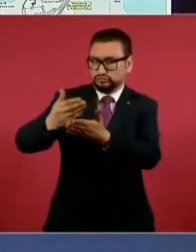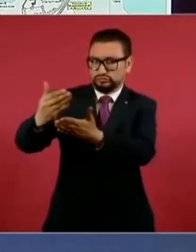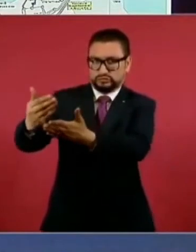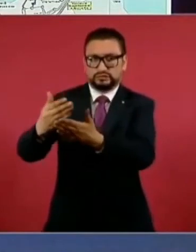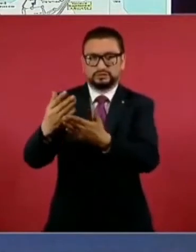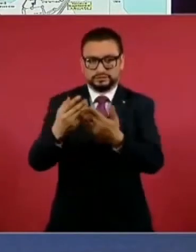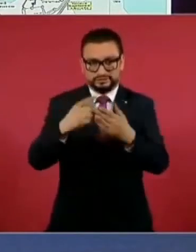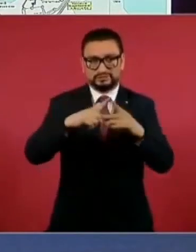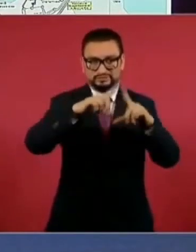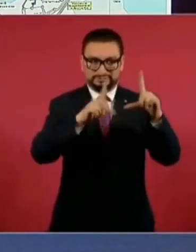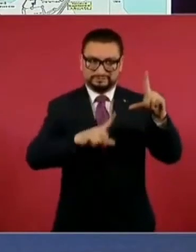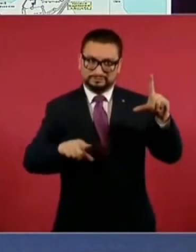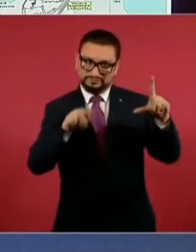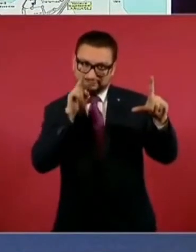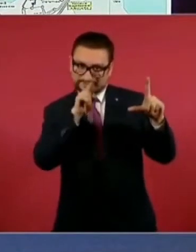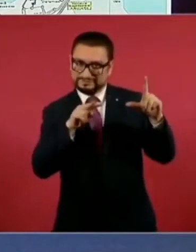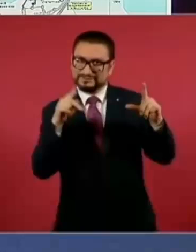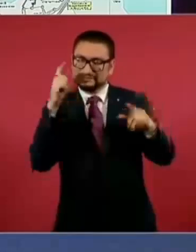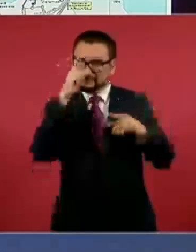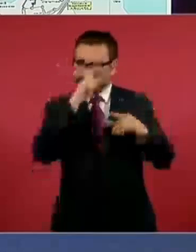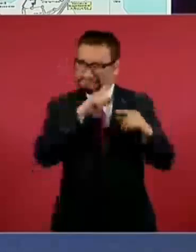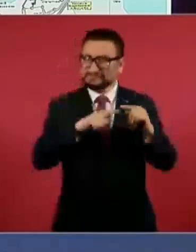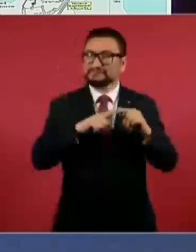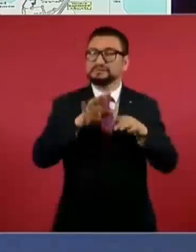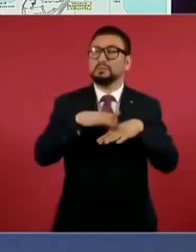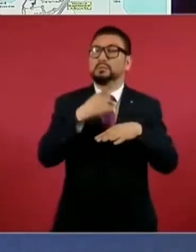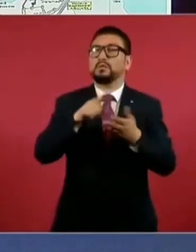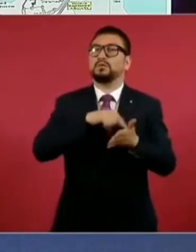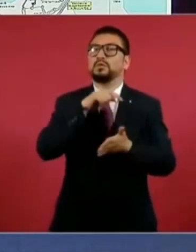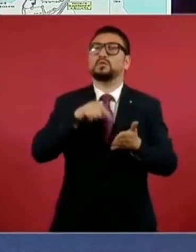orografía muy difícil hacer este proyecto